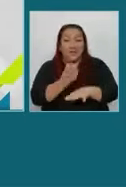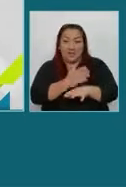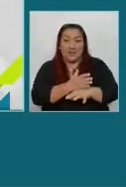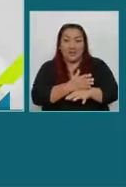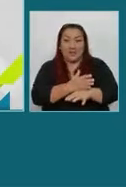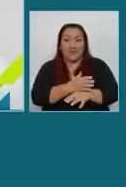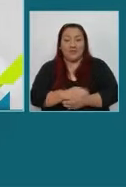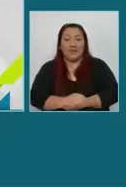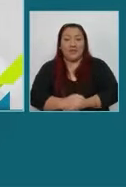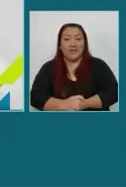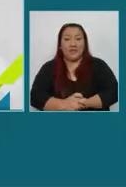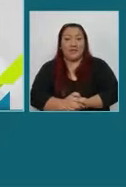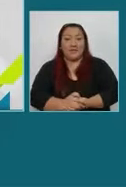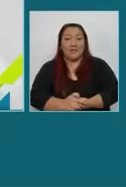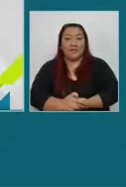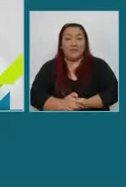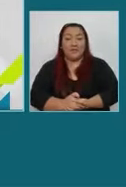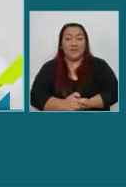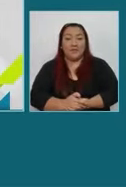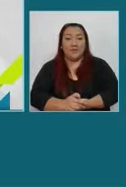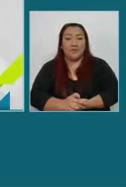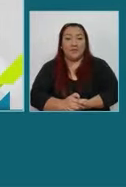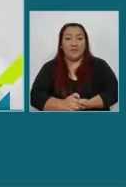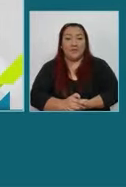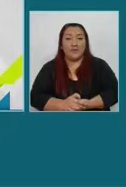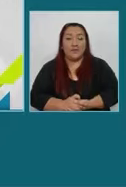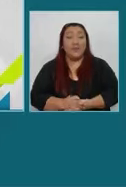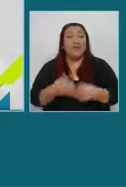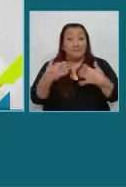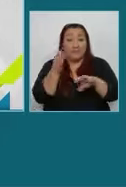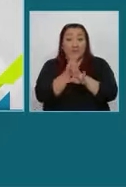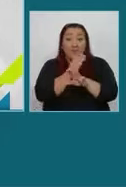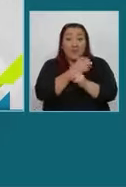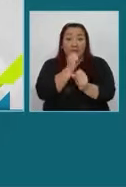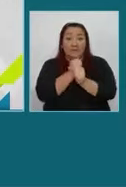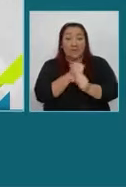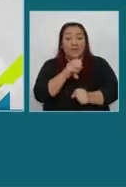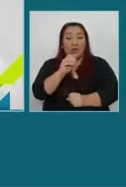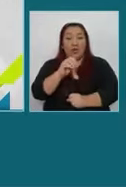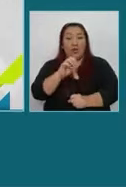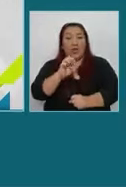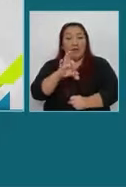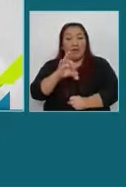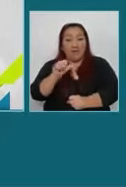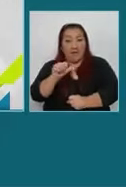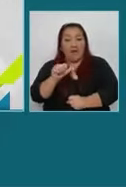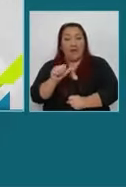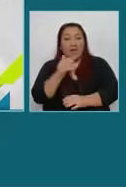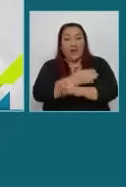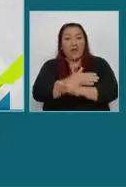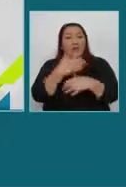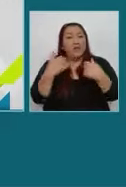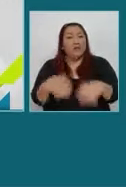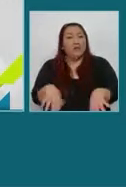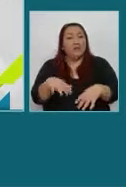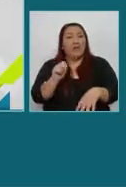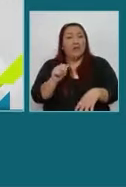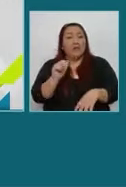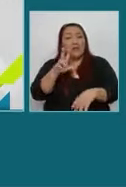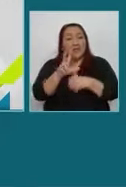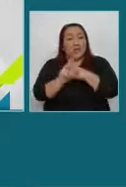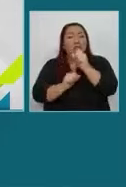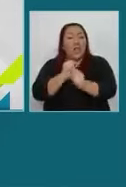términos de generar, promover este ecosistema. Hemos venido trabajando con OEFA hace ya casi más